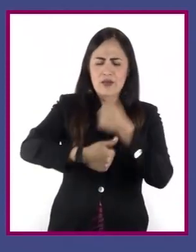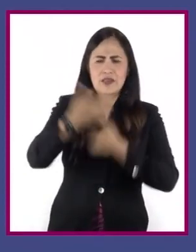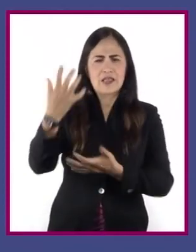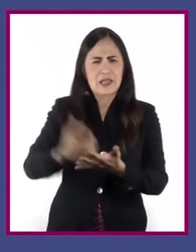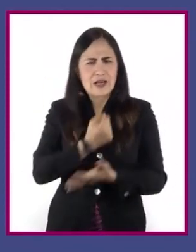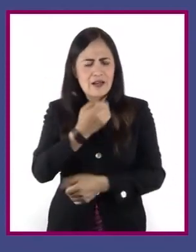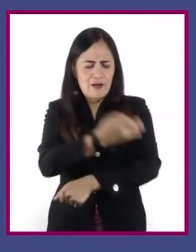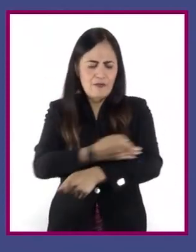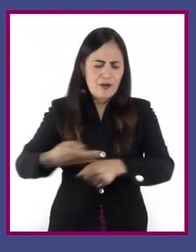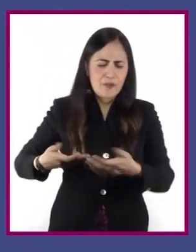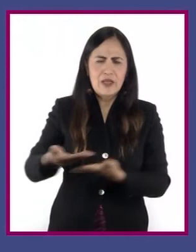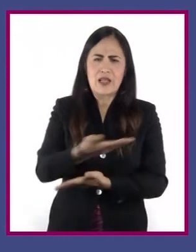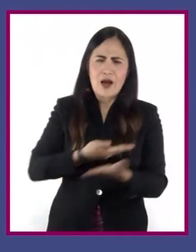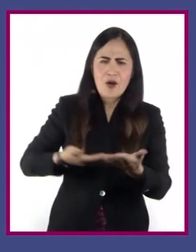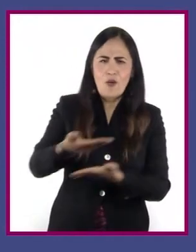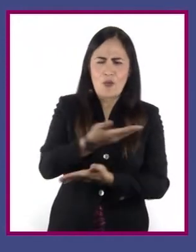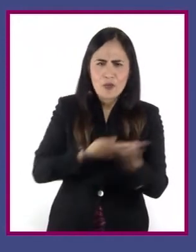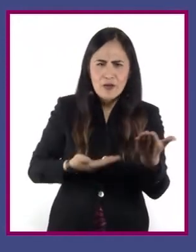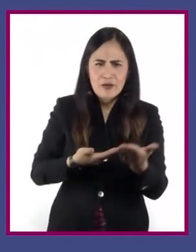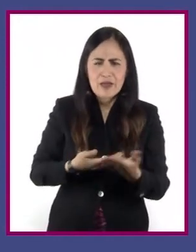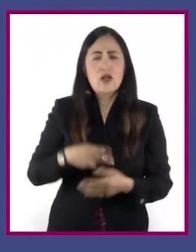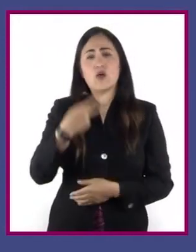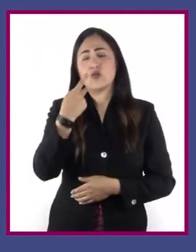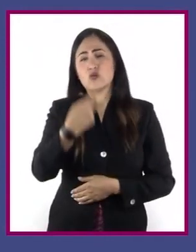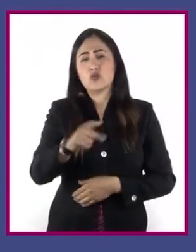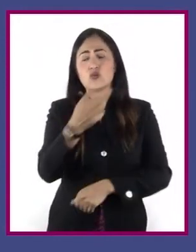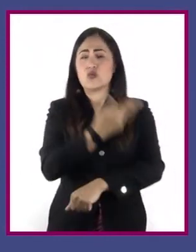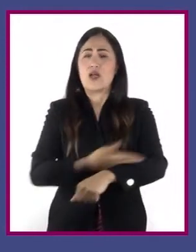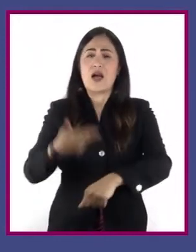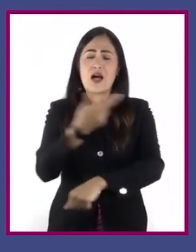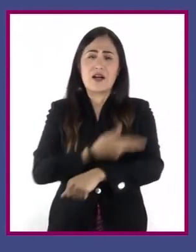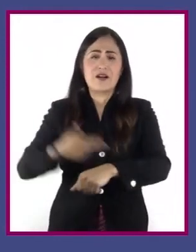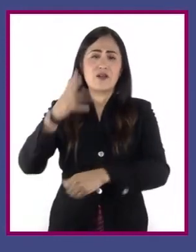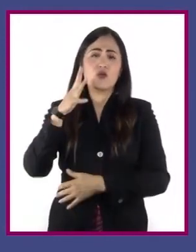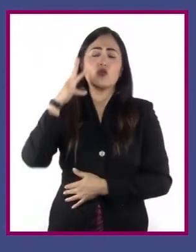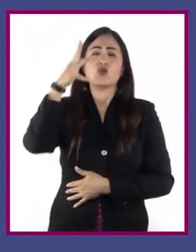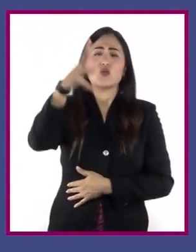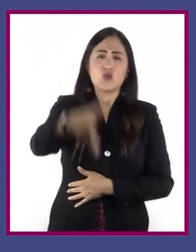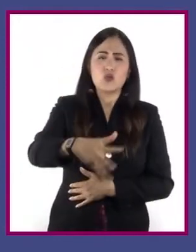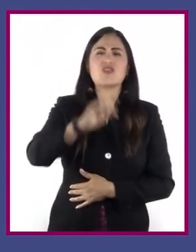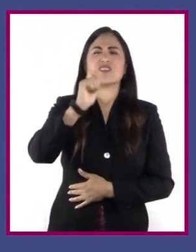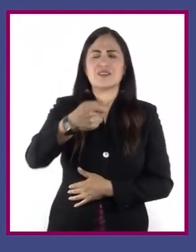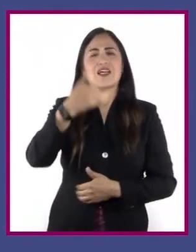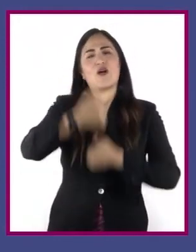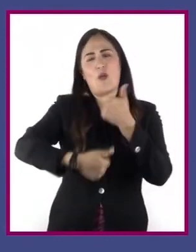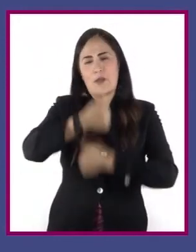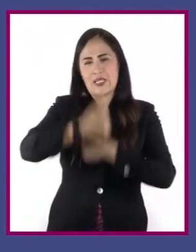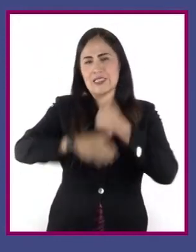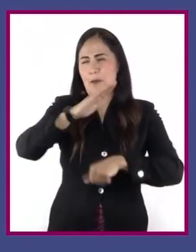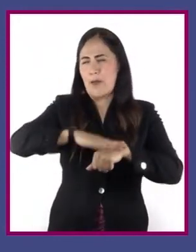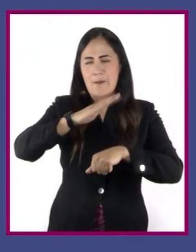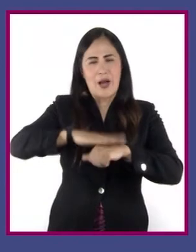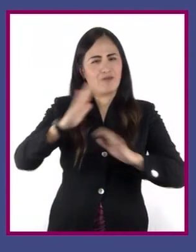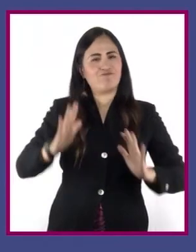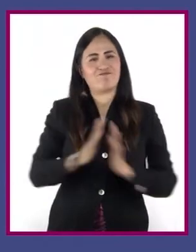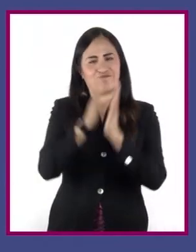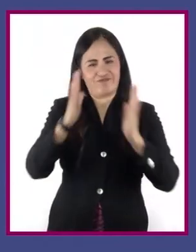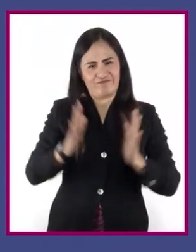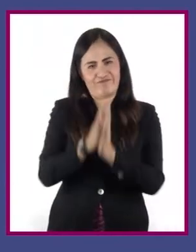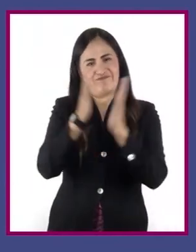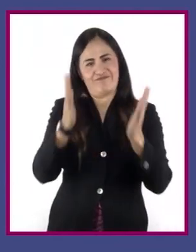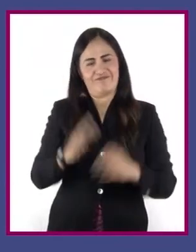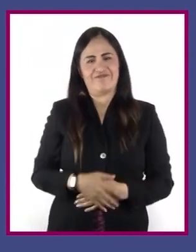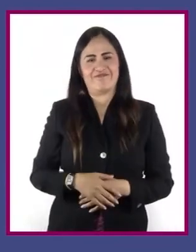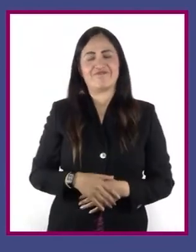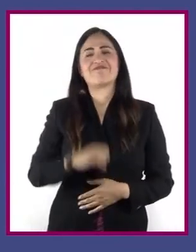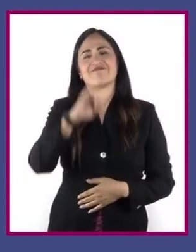familia, y que sus planes son participar en más competencias. Ahora sí, con